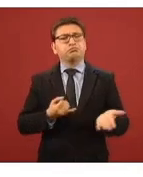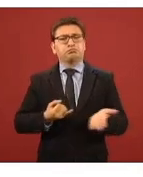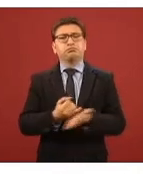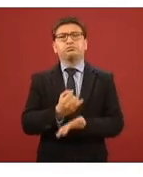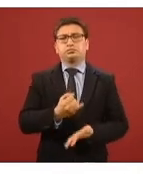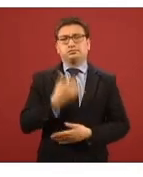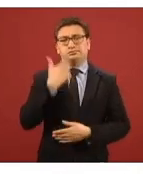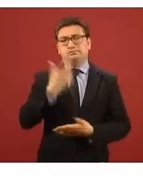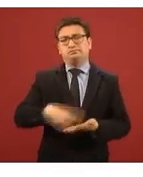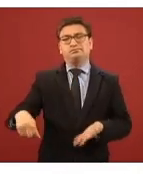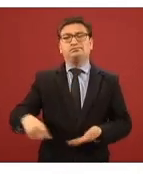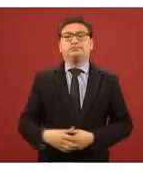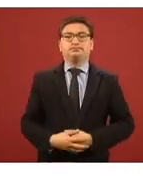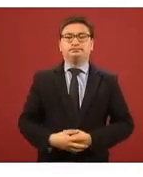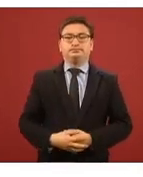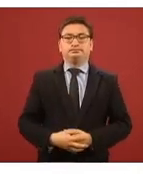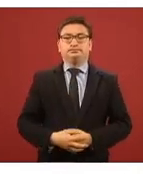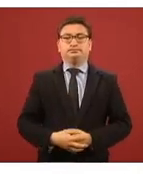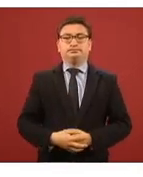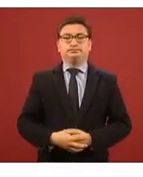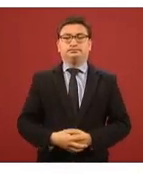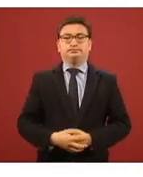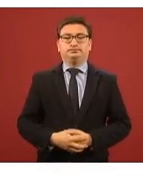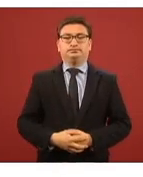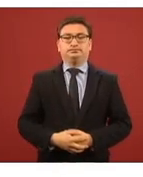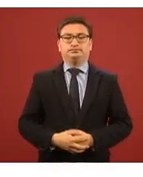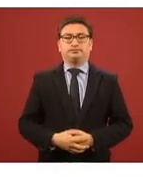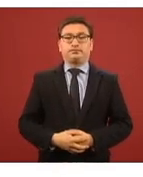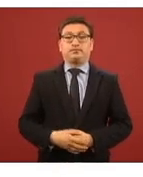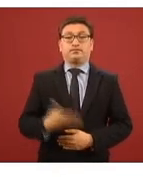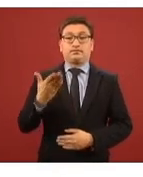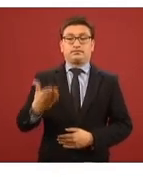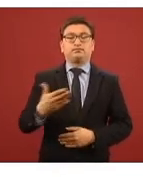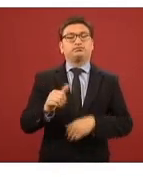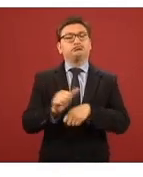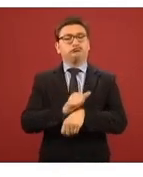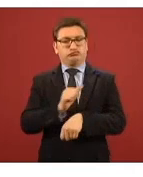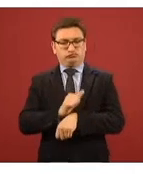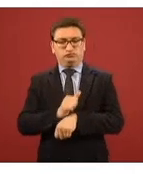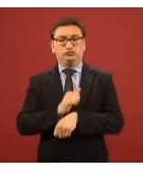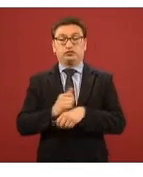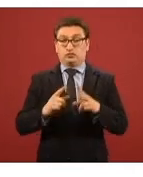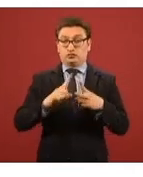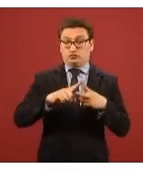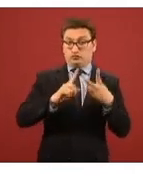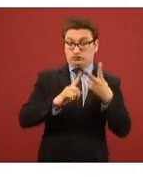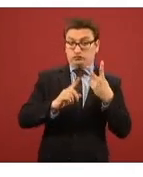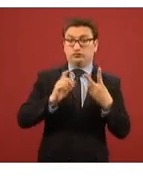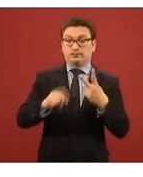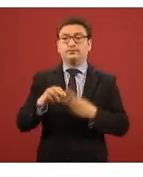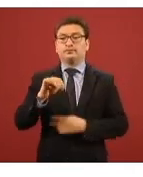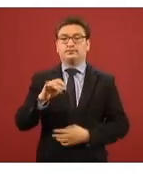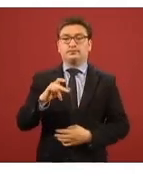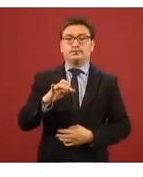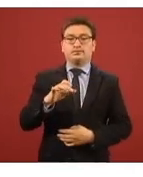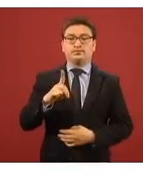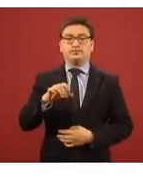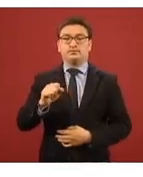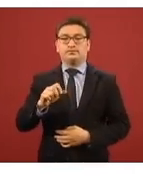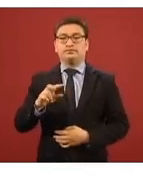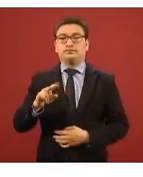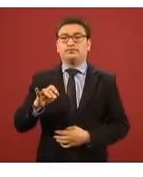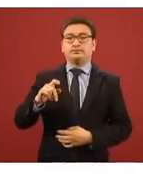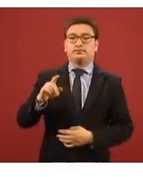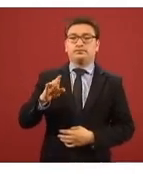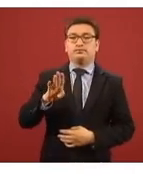adquirirlo por favor este estos vehículos los dos que voy a mostrar son mercedes benz para que ustedes tengan